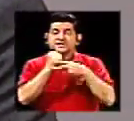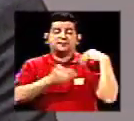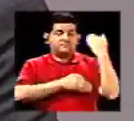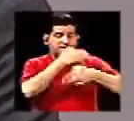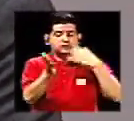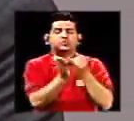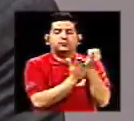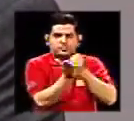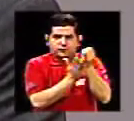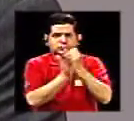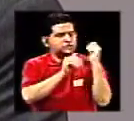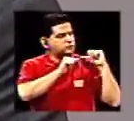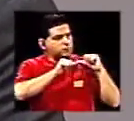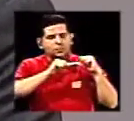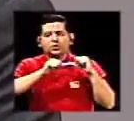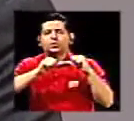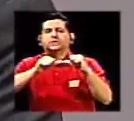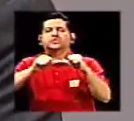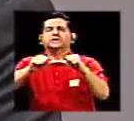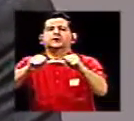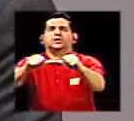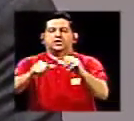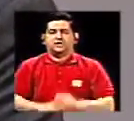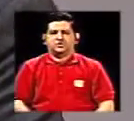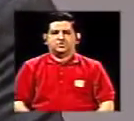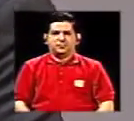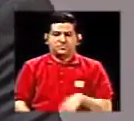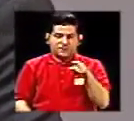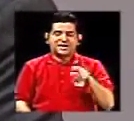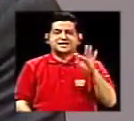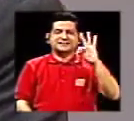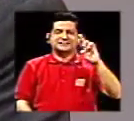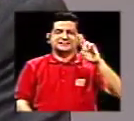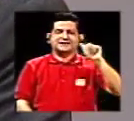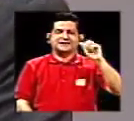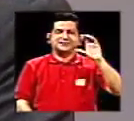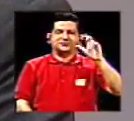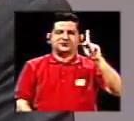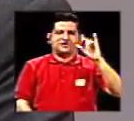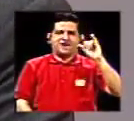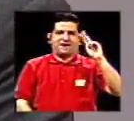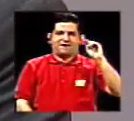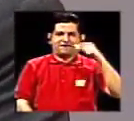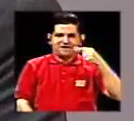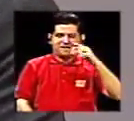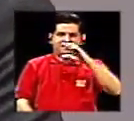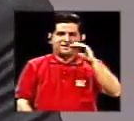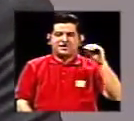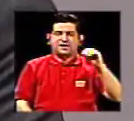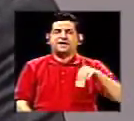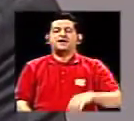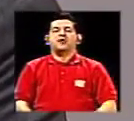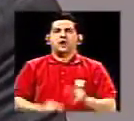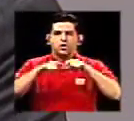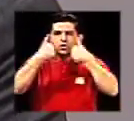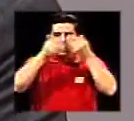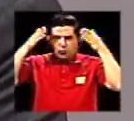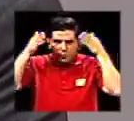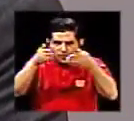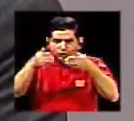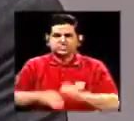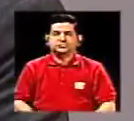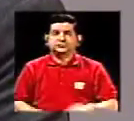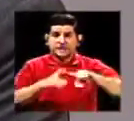proceso de investigación permanente, lo que llamamos tracking y focus group. Entonces, en todo este proceso que nosotros lanzamos, la campaña de